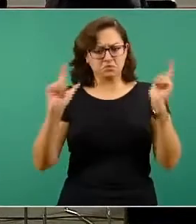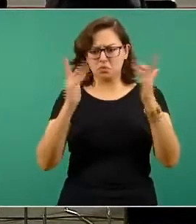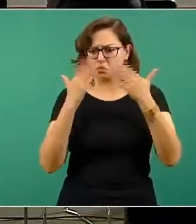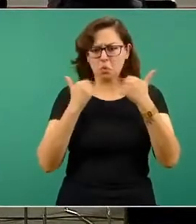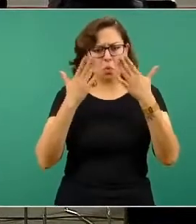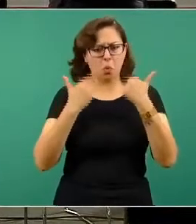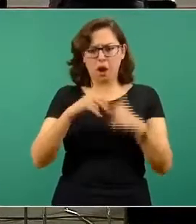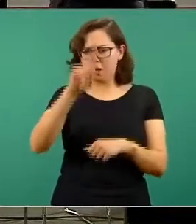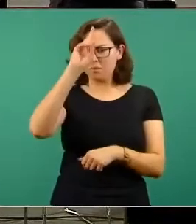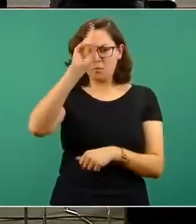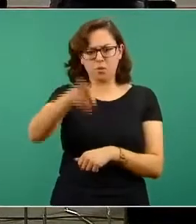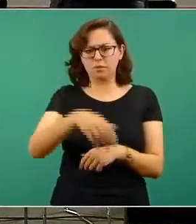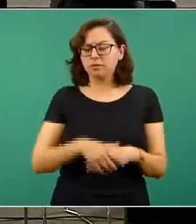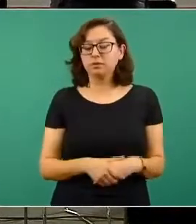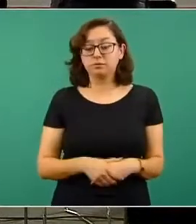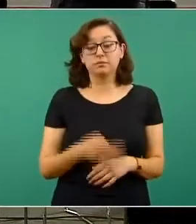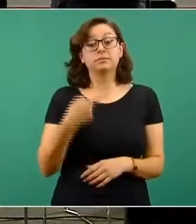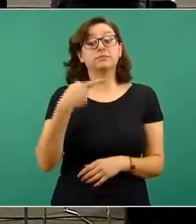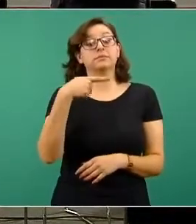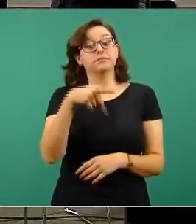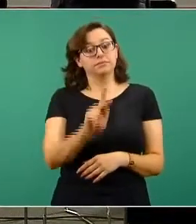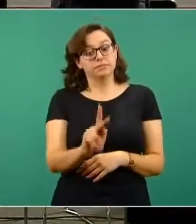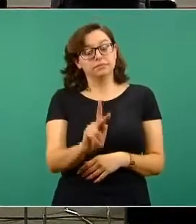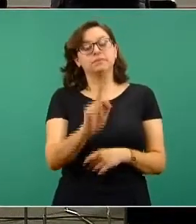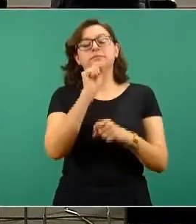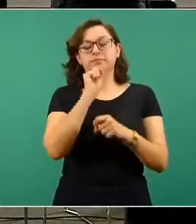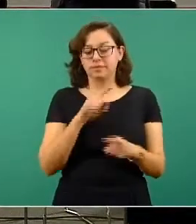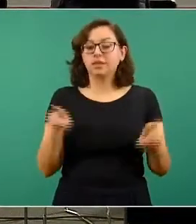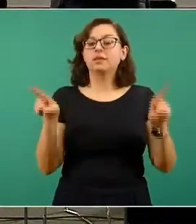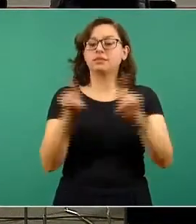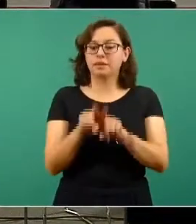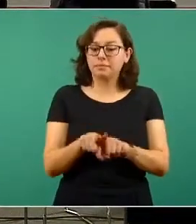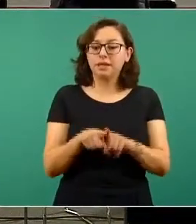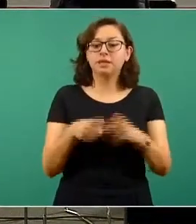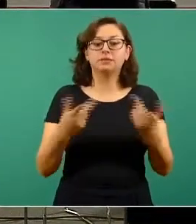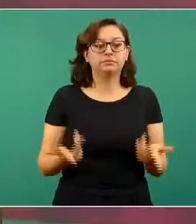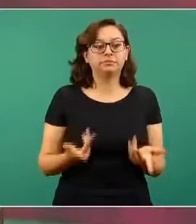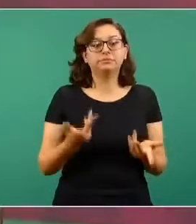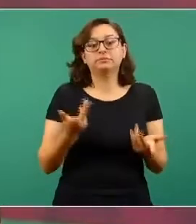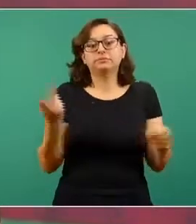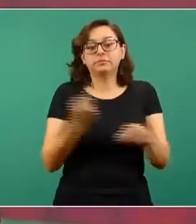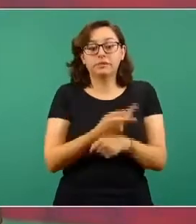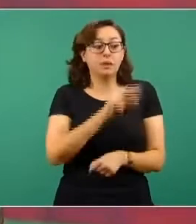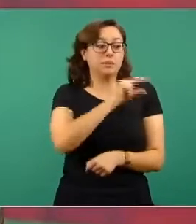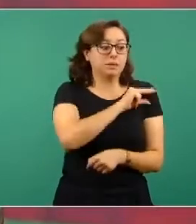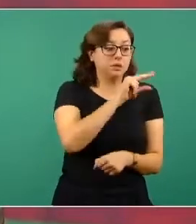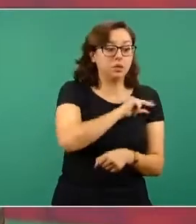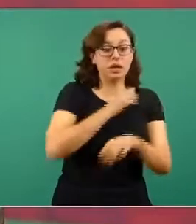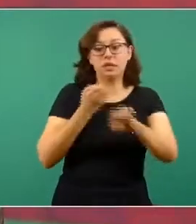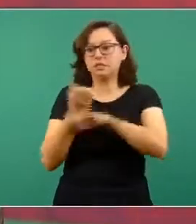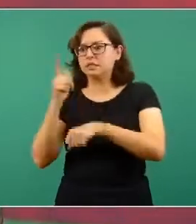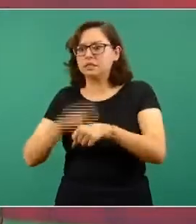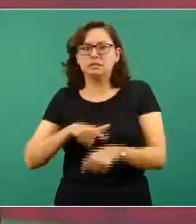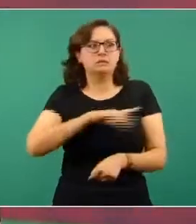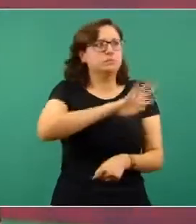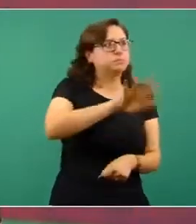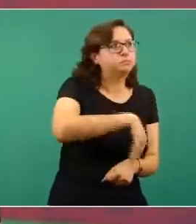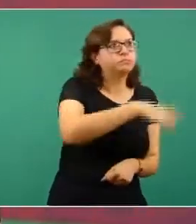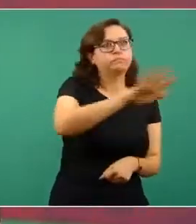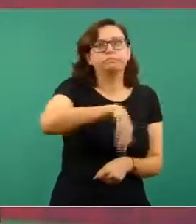nacional de vacunación. Sin embargo, como ustedes también han oído, estos intentos de empresas privadas o de entidades